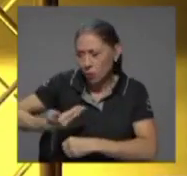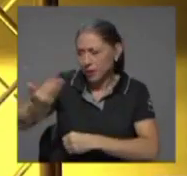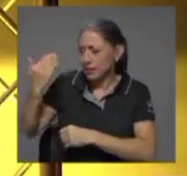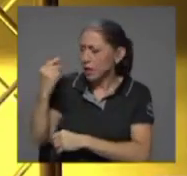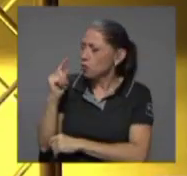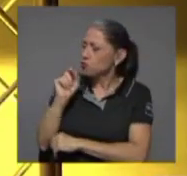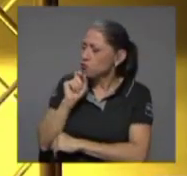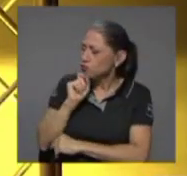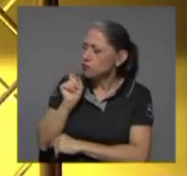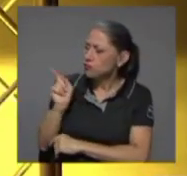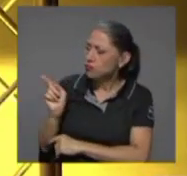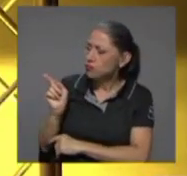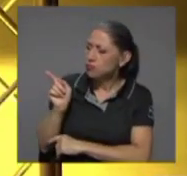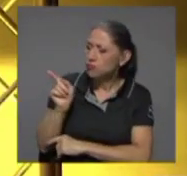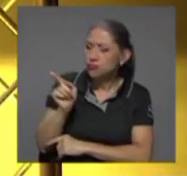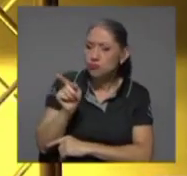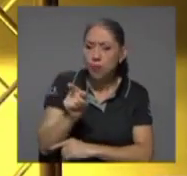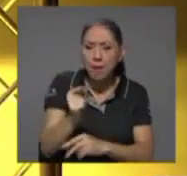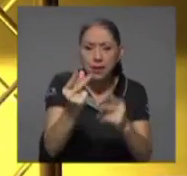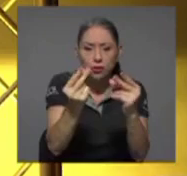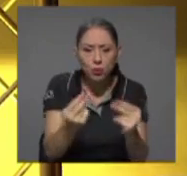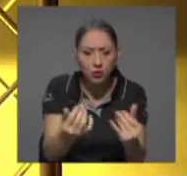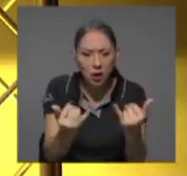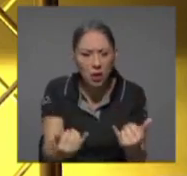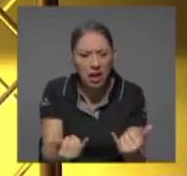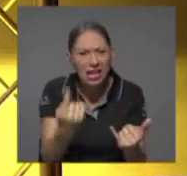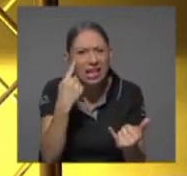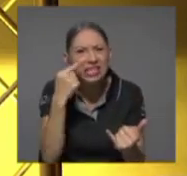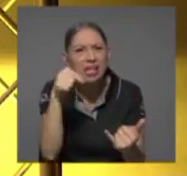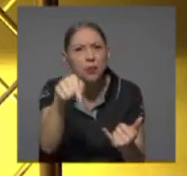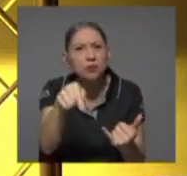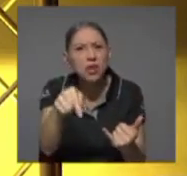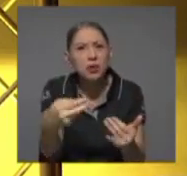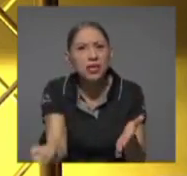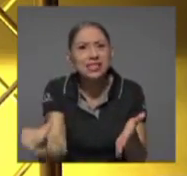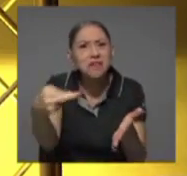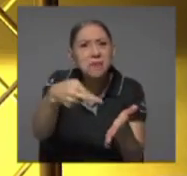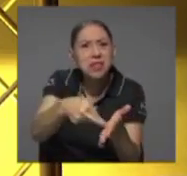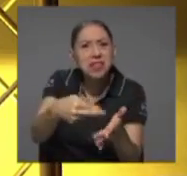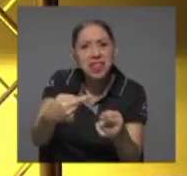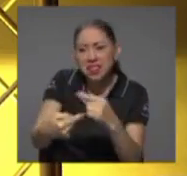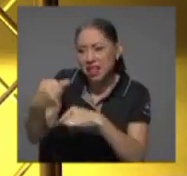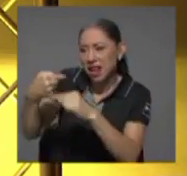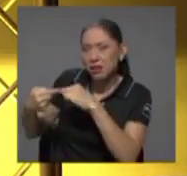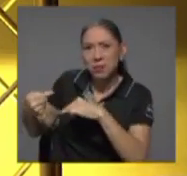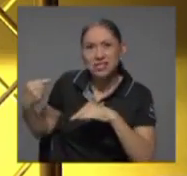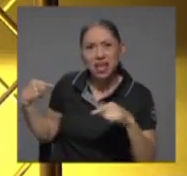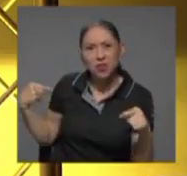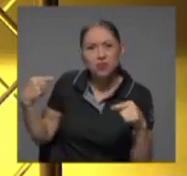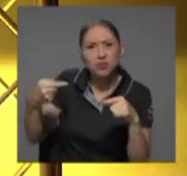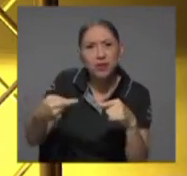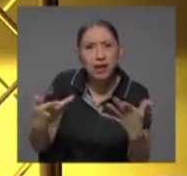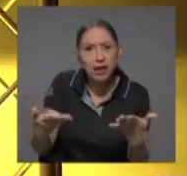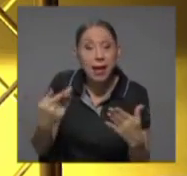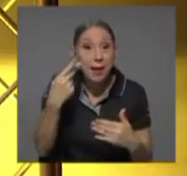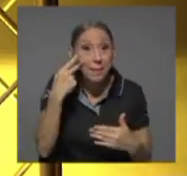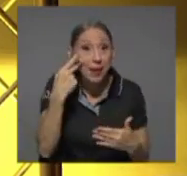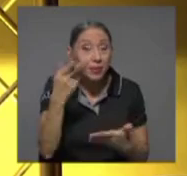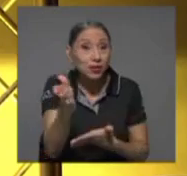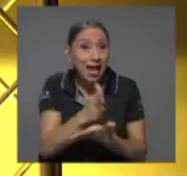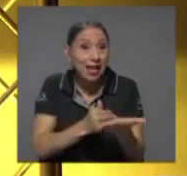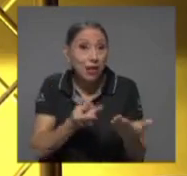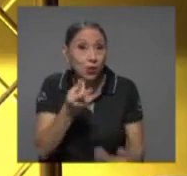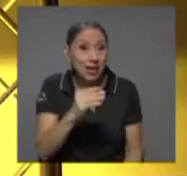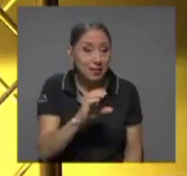en el presupuesto que se repite? Y por ejemplo, vemos que algunas partidas se